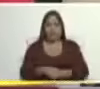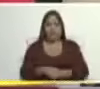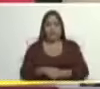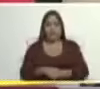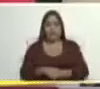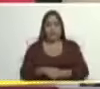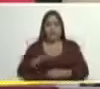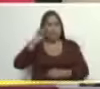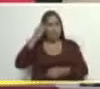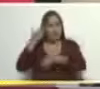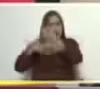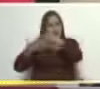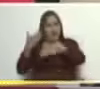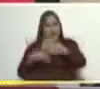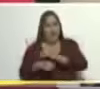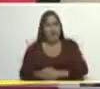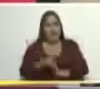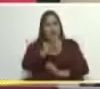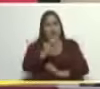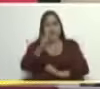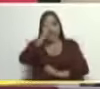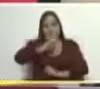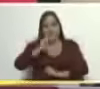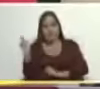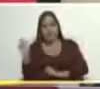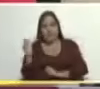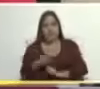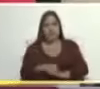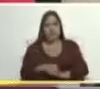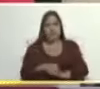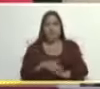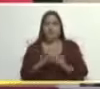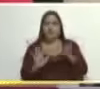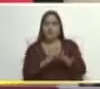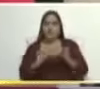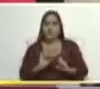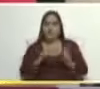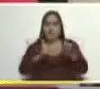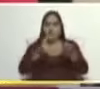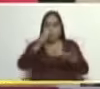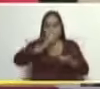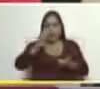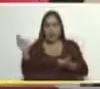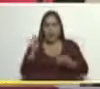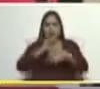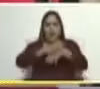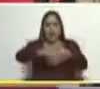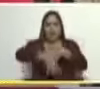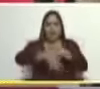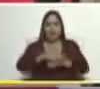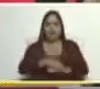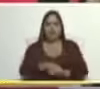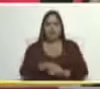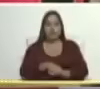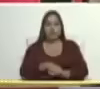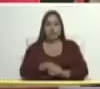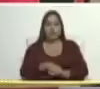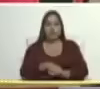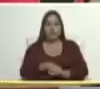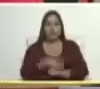En el vigésimo aniversario de la existencia del ALBA, es bueno